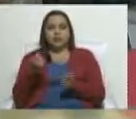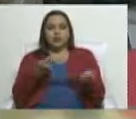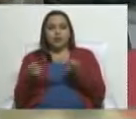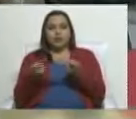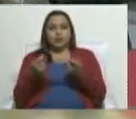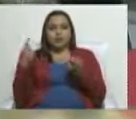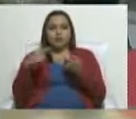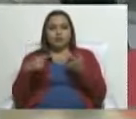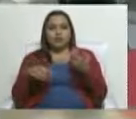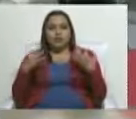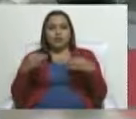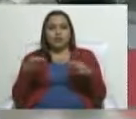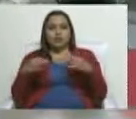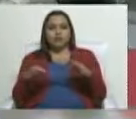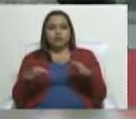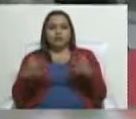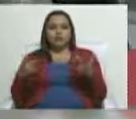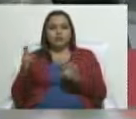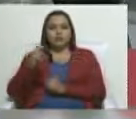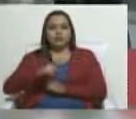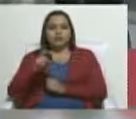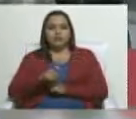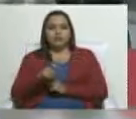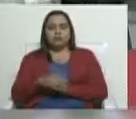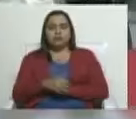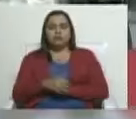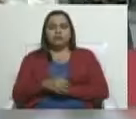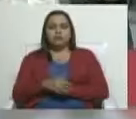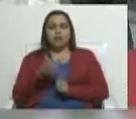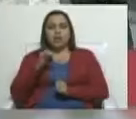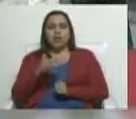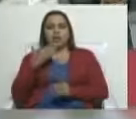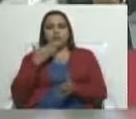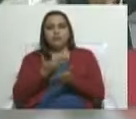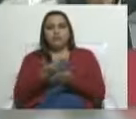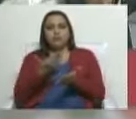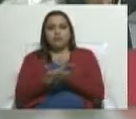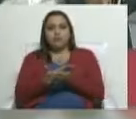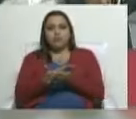recursos naturales. ¿Qué es lo que ha sucedido? Que además vienen sugiriendo que en esa